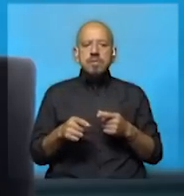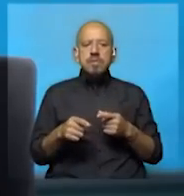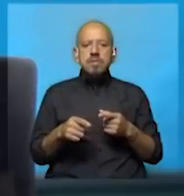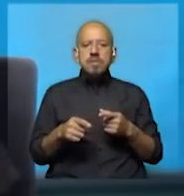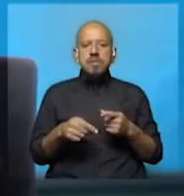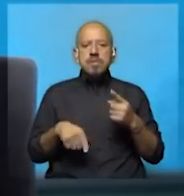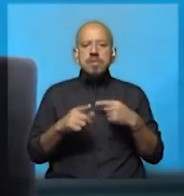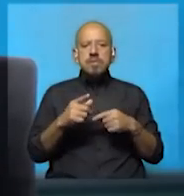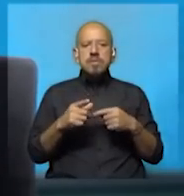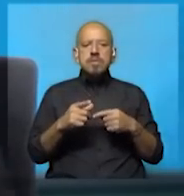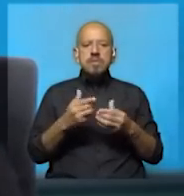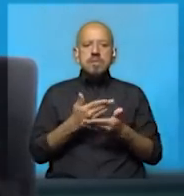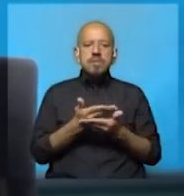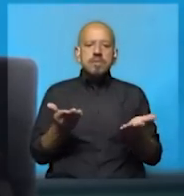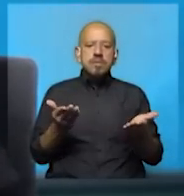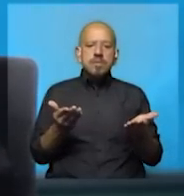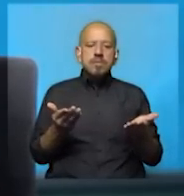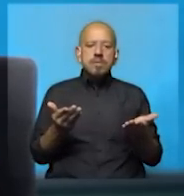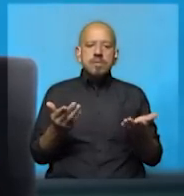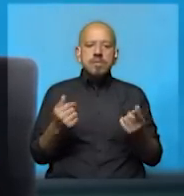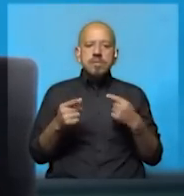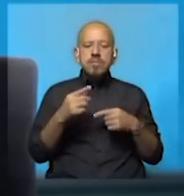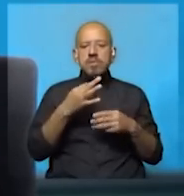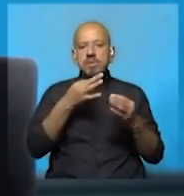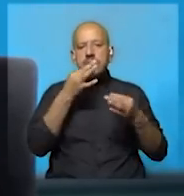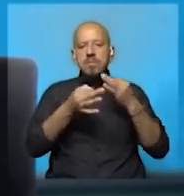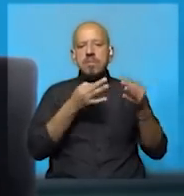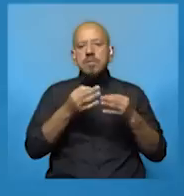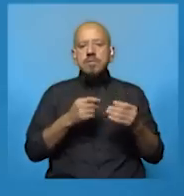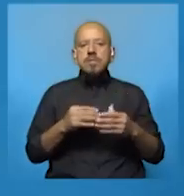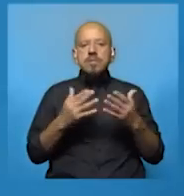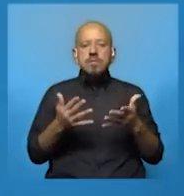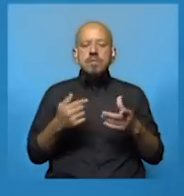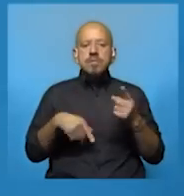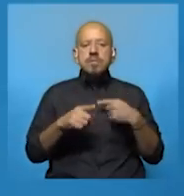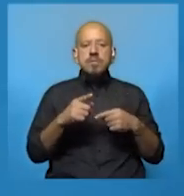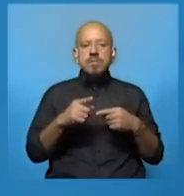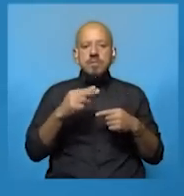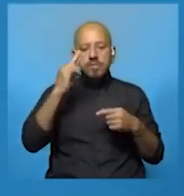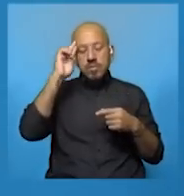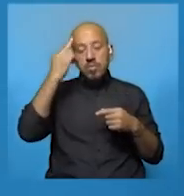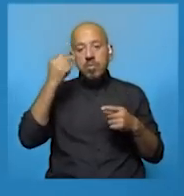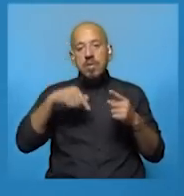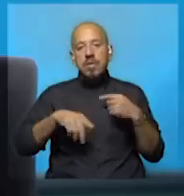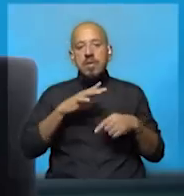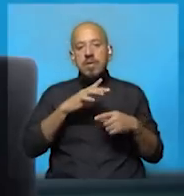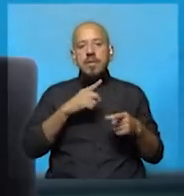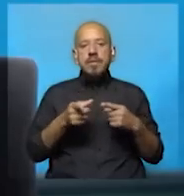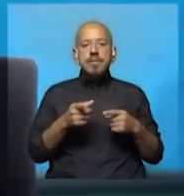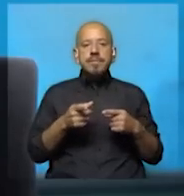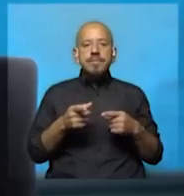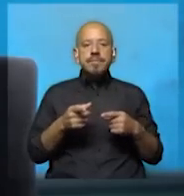los protectores del capital que es un trabajo formidable en el que vos explicas Cómo se da este fenómeno en el Uruguay con un montón de actores que están participando no